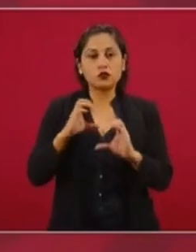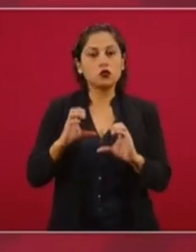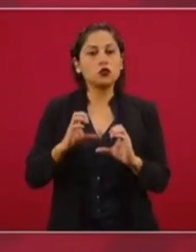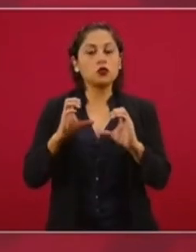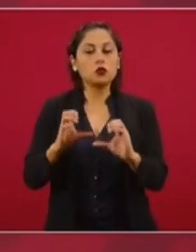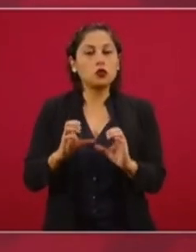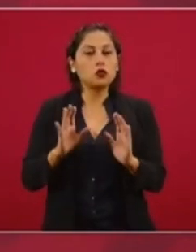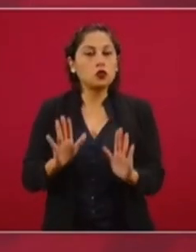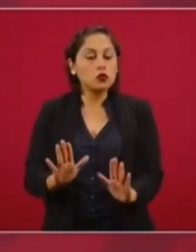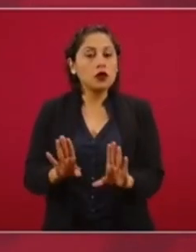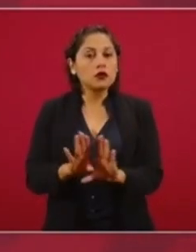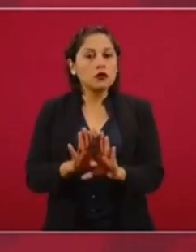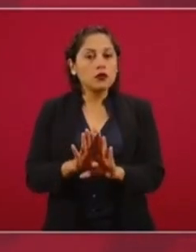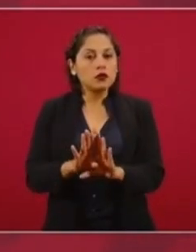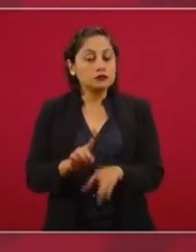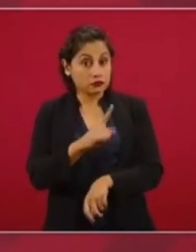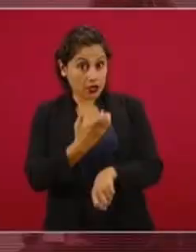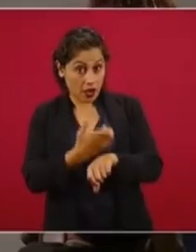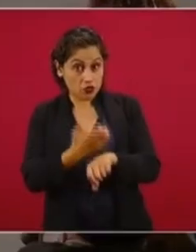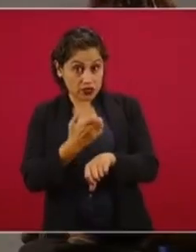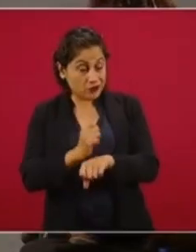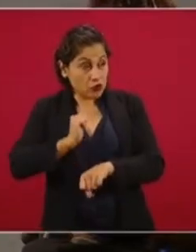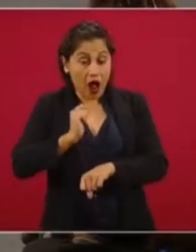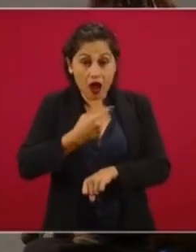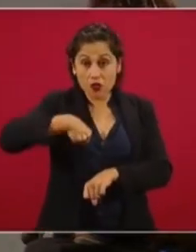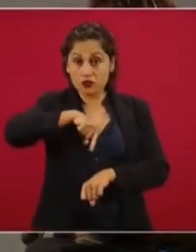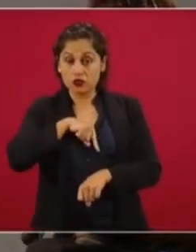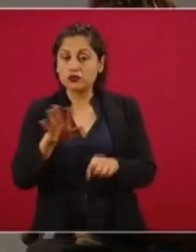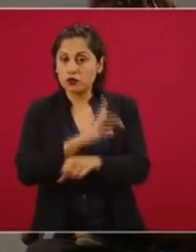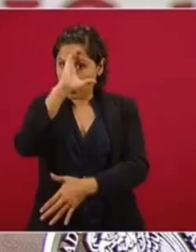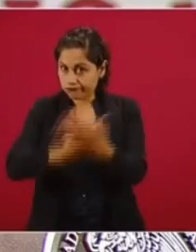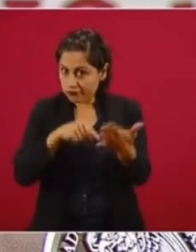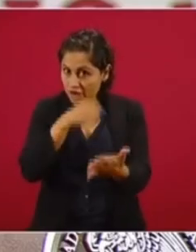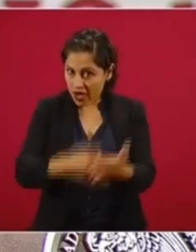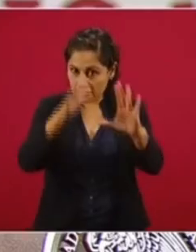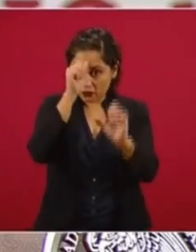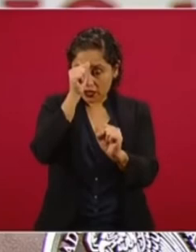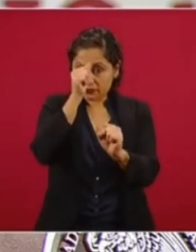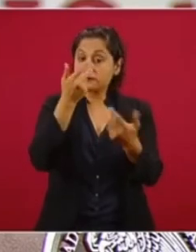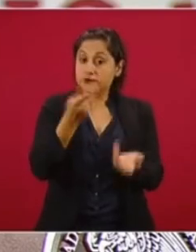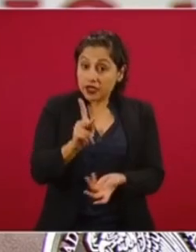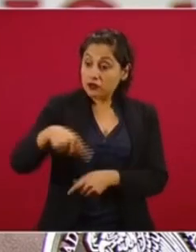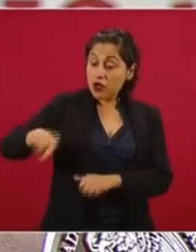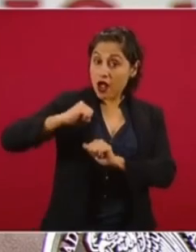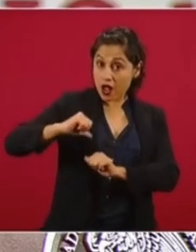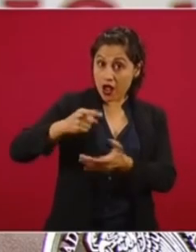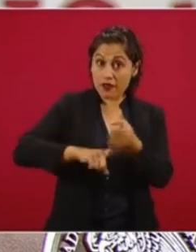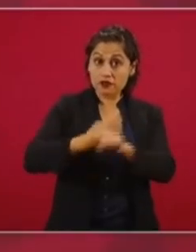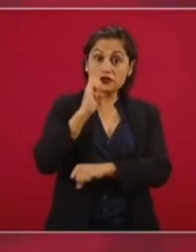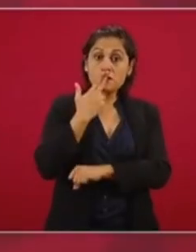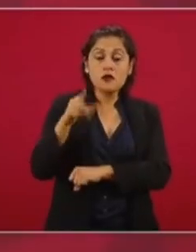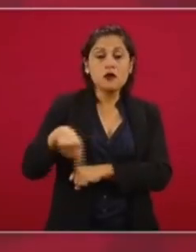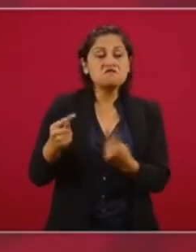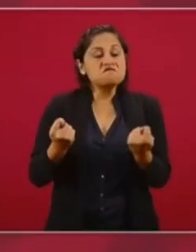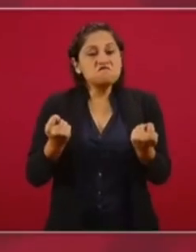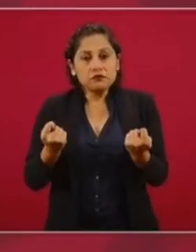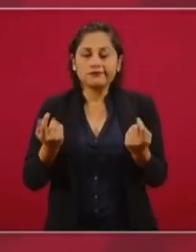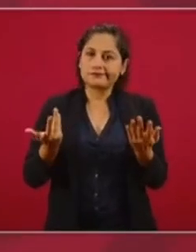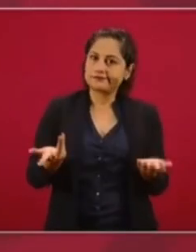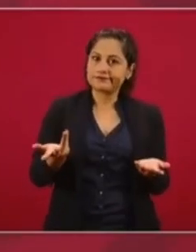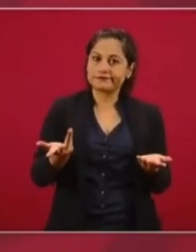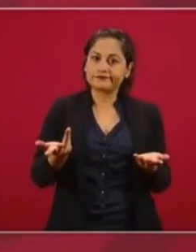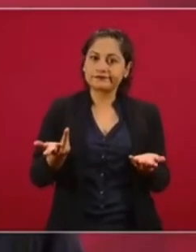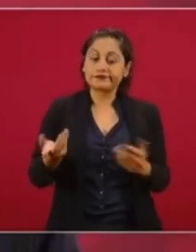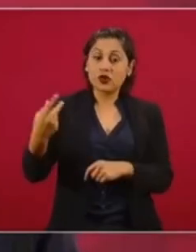por no cumplir con un convenio y esto no lo entendieron las autoridades de chihuahua y se